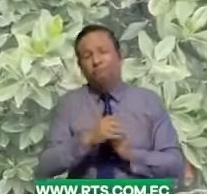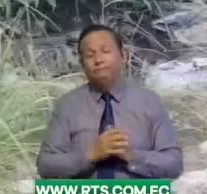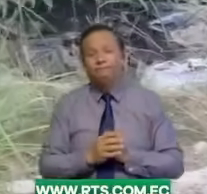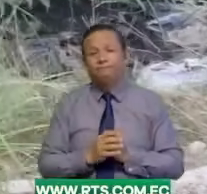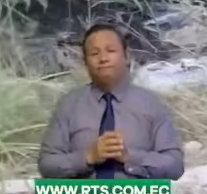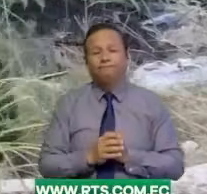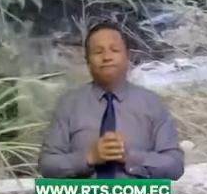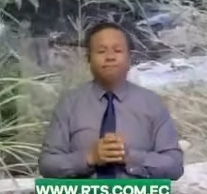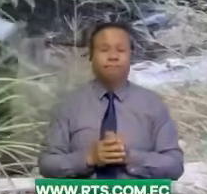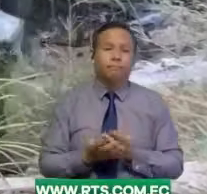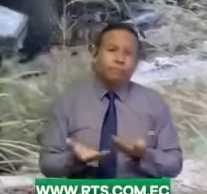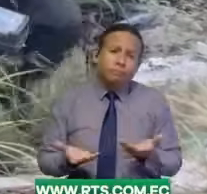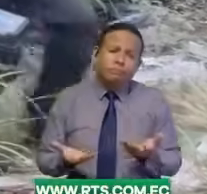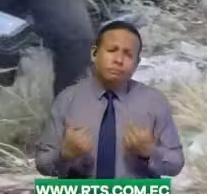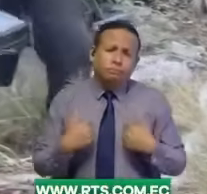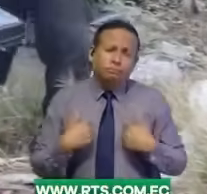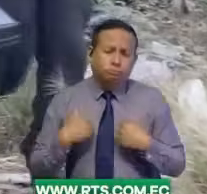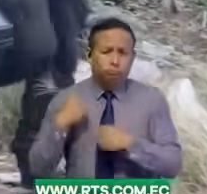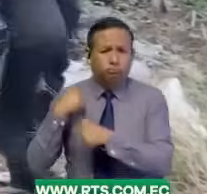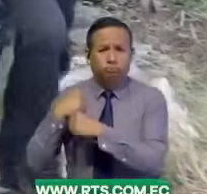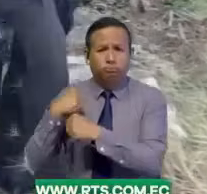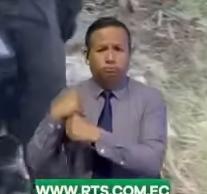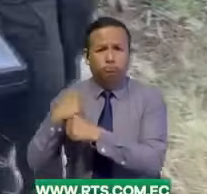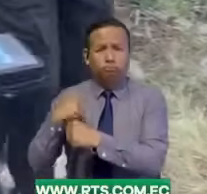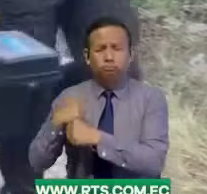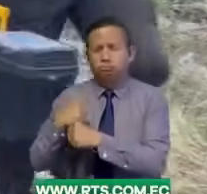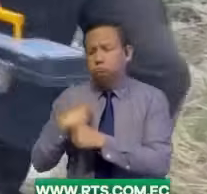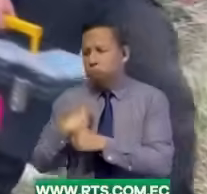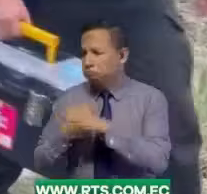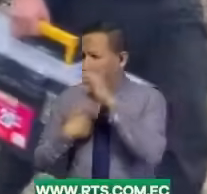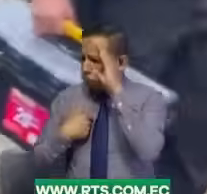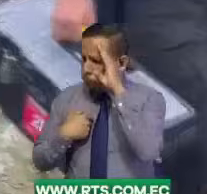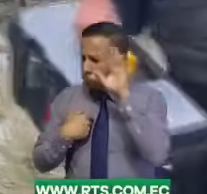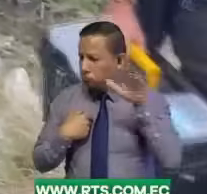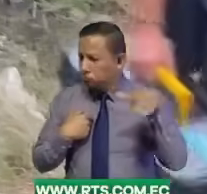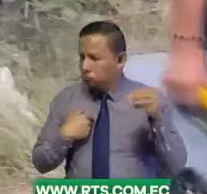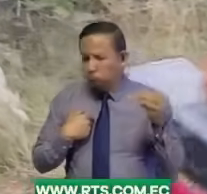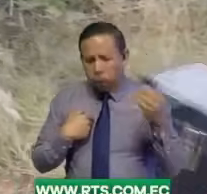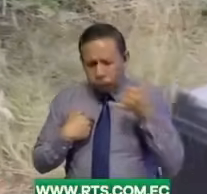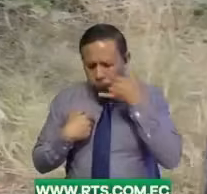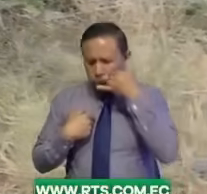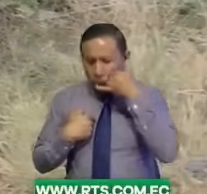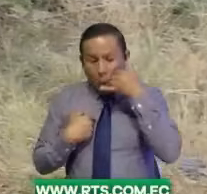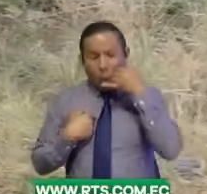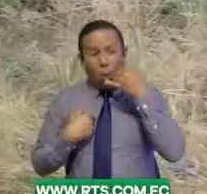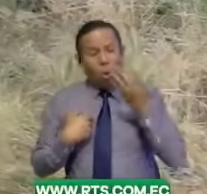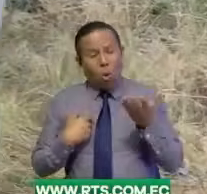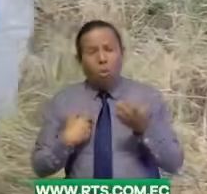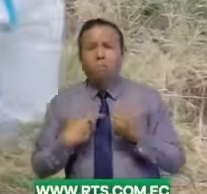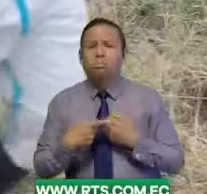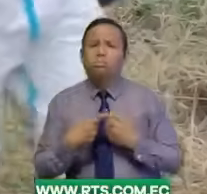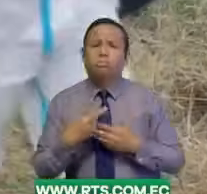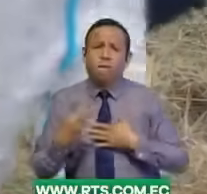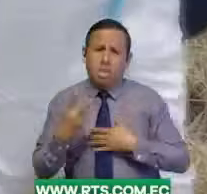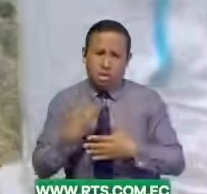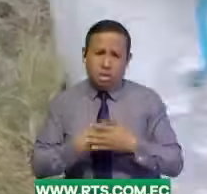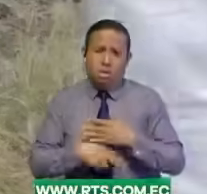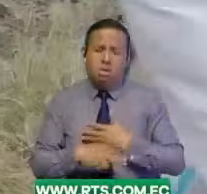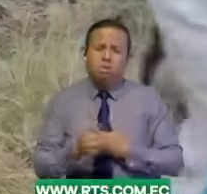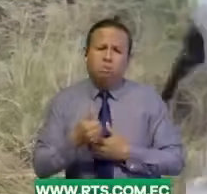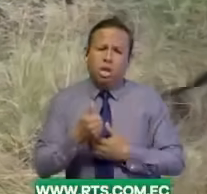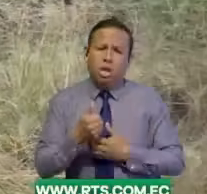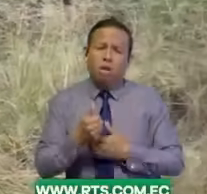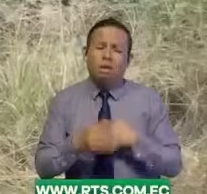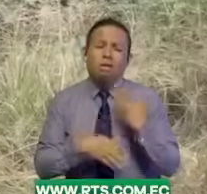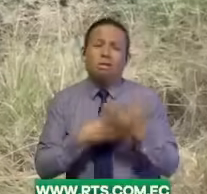fiscalización. Los vecinos, yo estaba en el trabajo y los vecinos me llamaron. Sí, era buen muchacho, sino que lo malo fue que